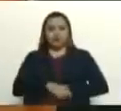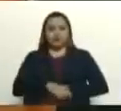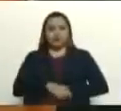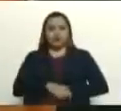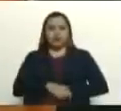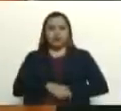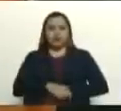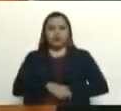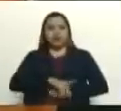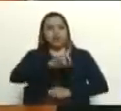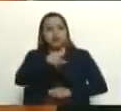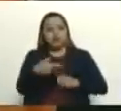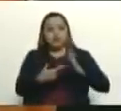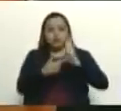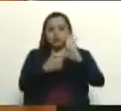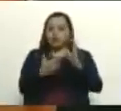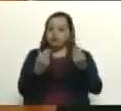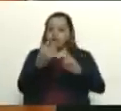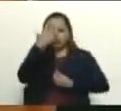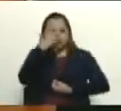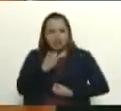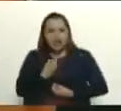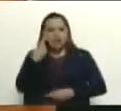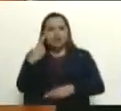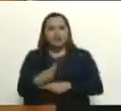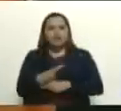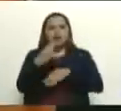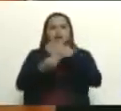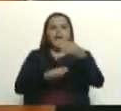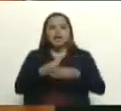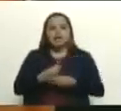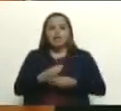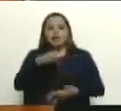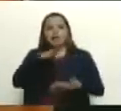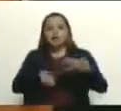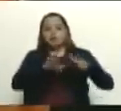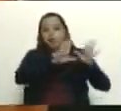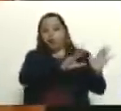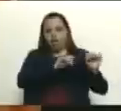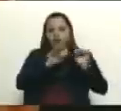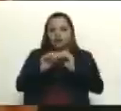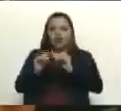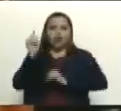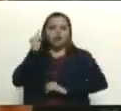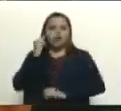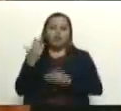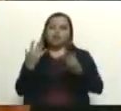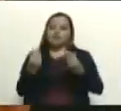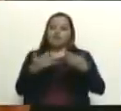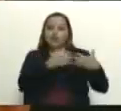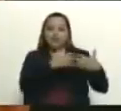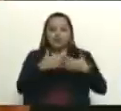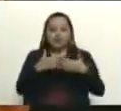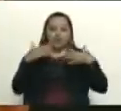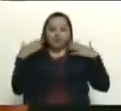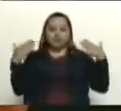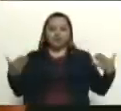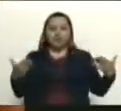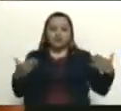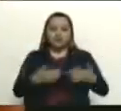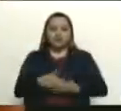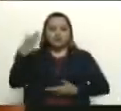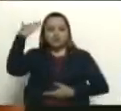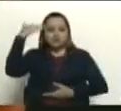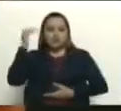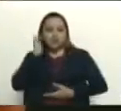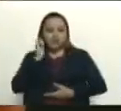expresó: con gran tristeza nos toca darle el último adiós a una mujer de grandes batallas, Tibisay Lucena,